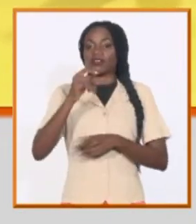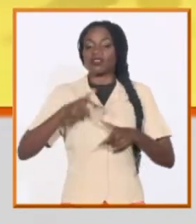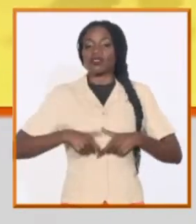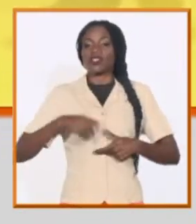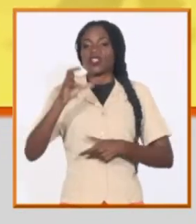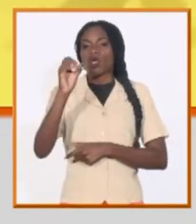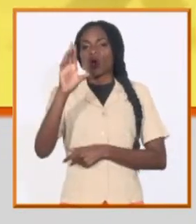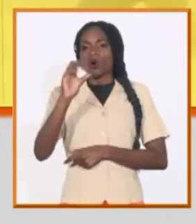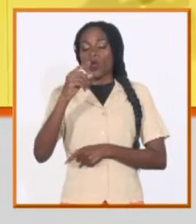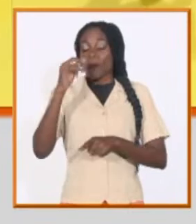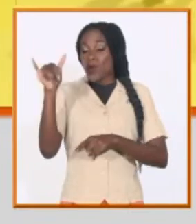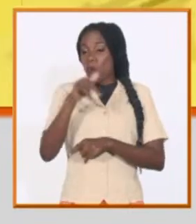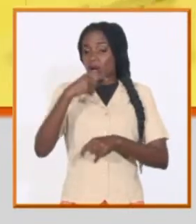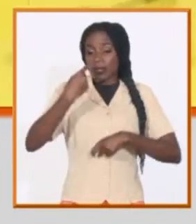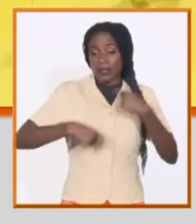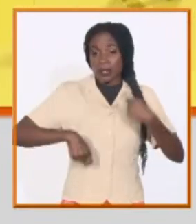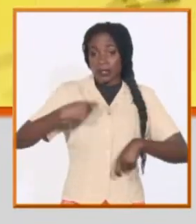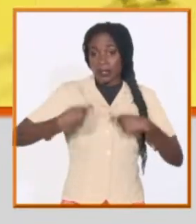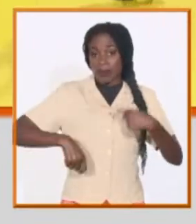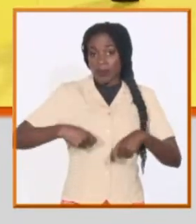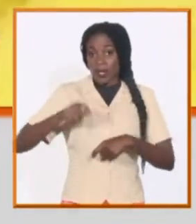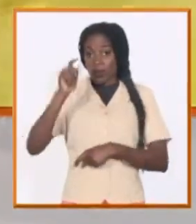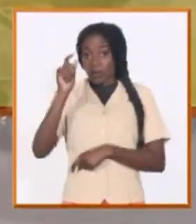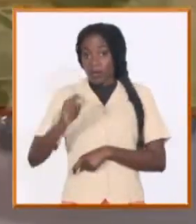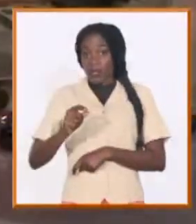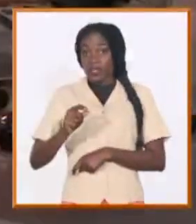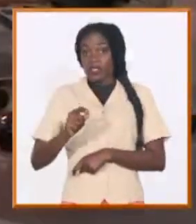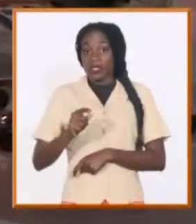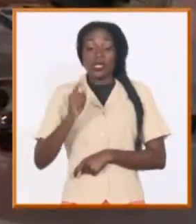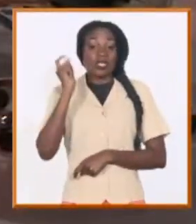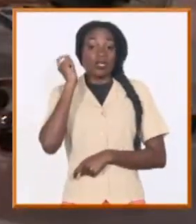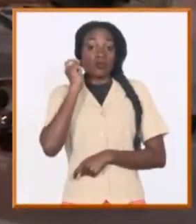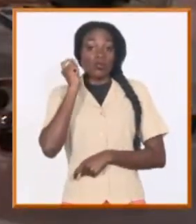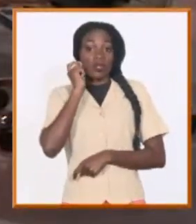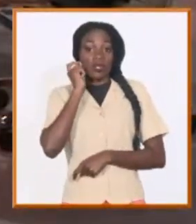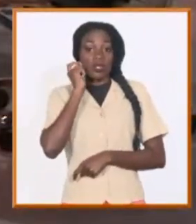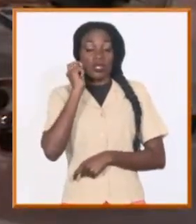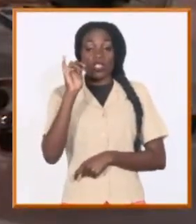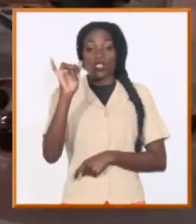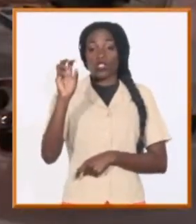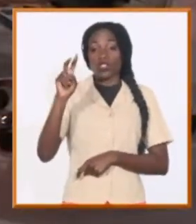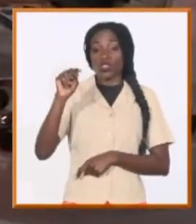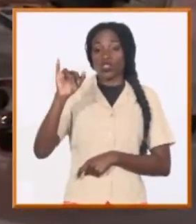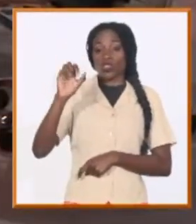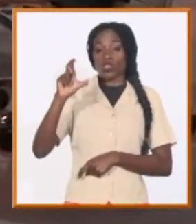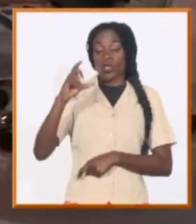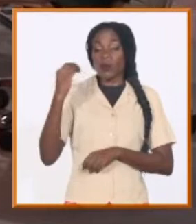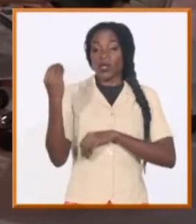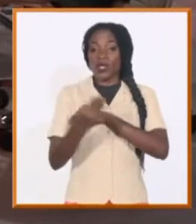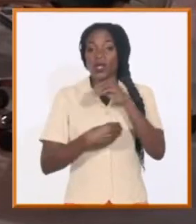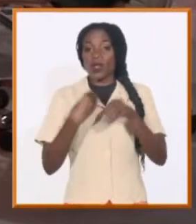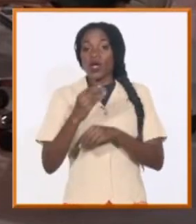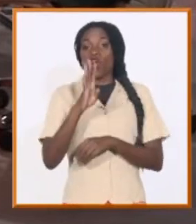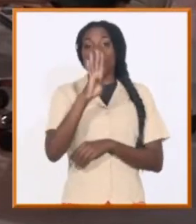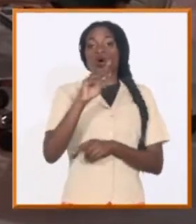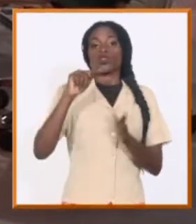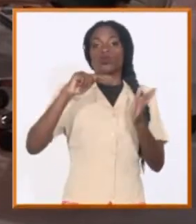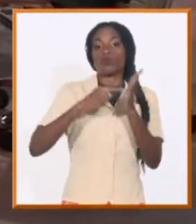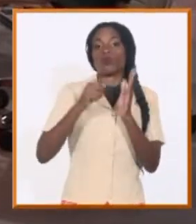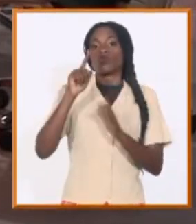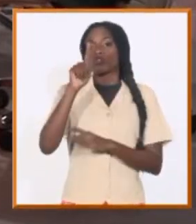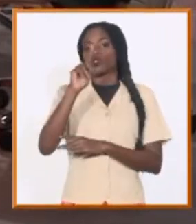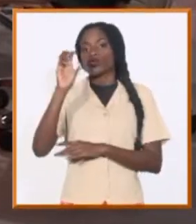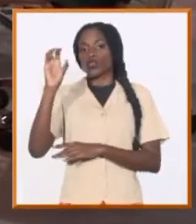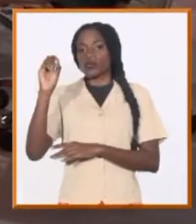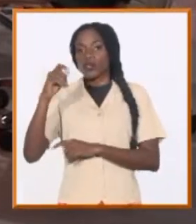el atletismo, esa carrera de Unis Ladies de la Caridad fue impresionante. El relevo de 4%, yo creo que es la potencia